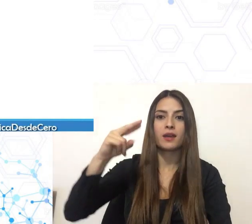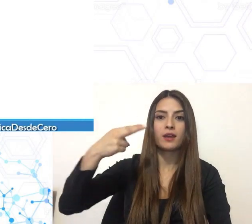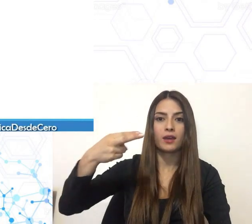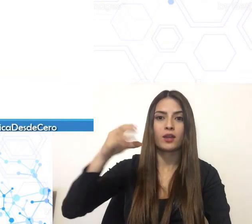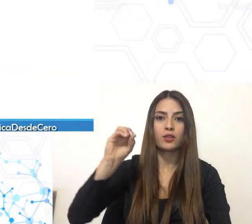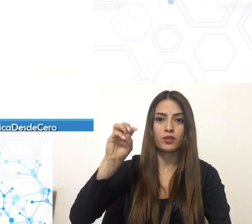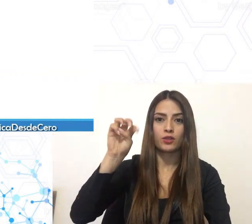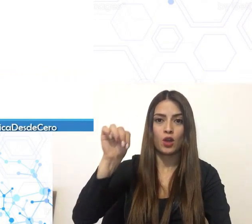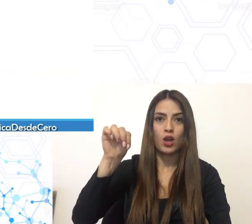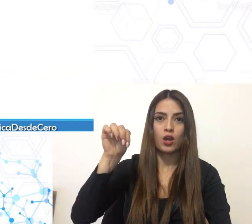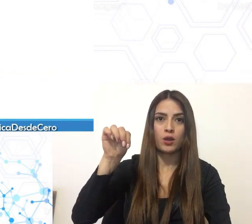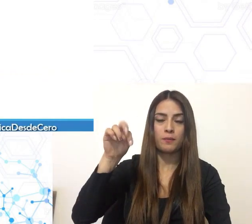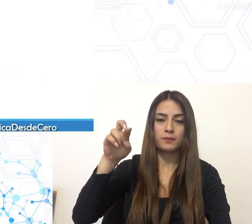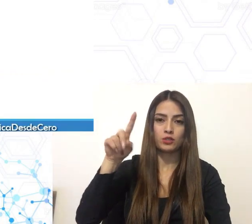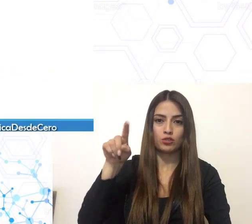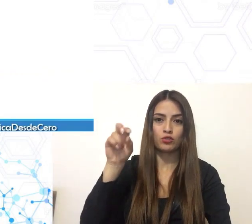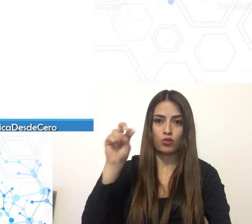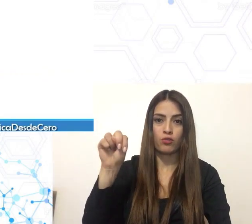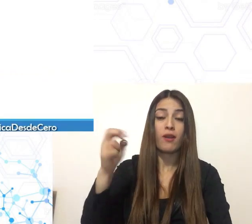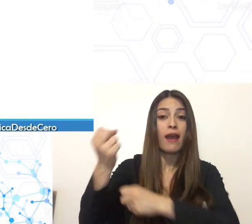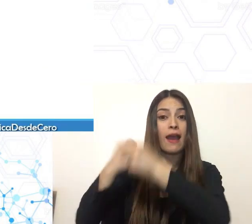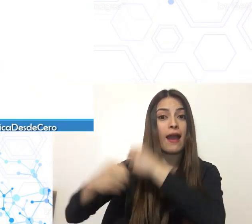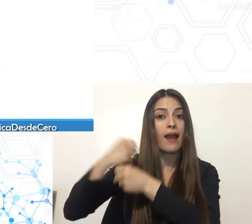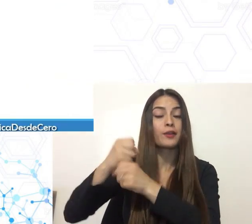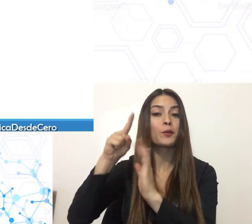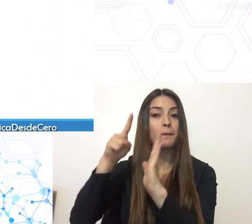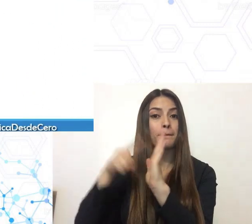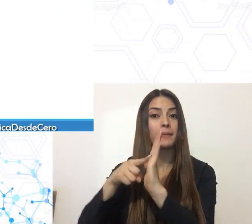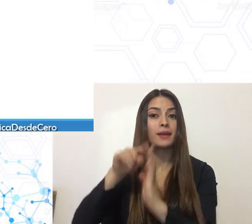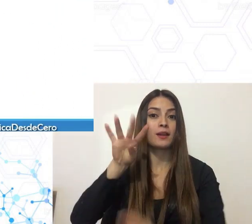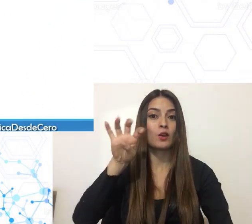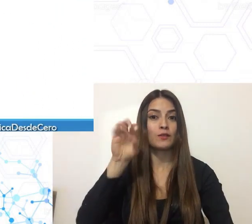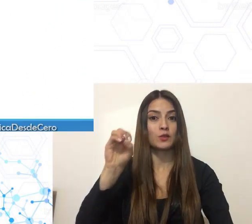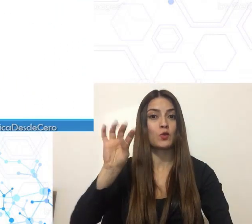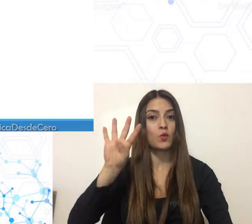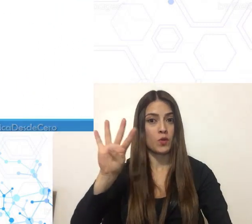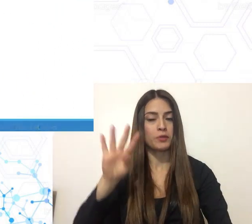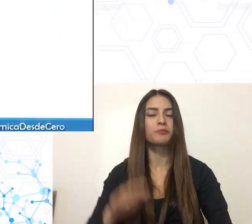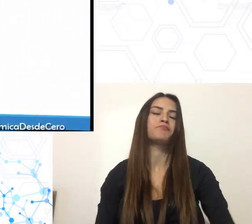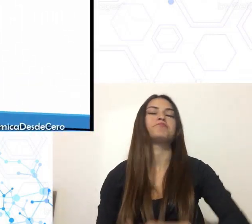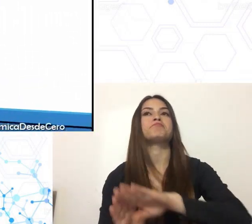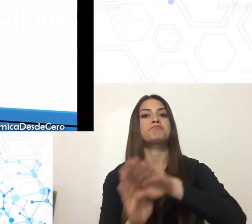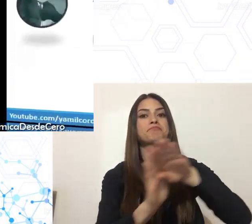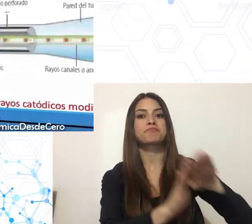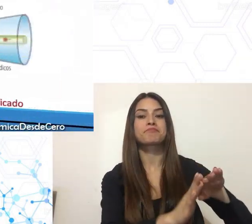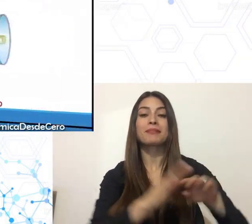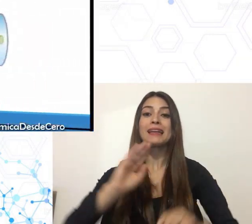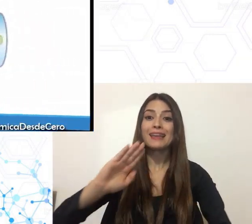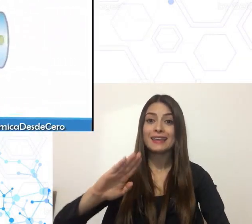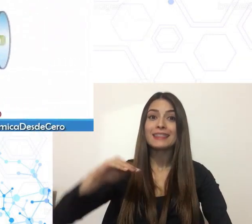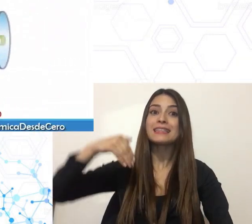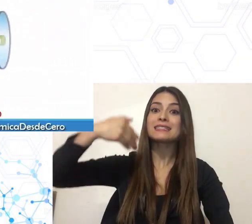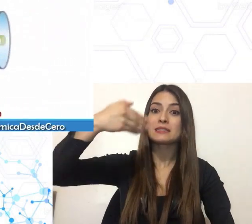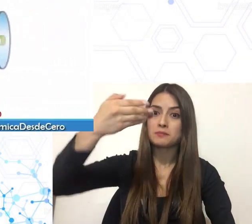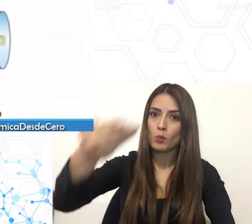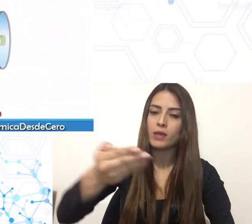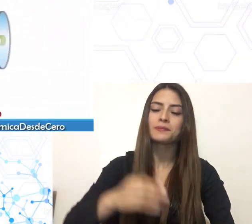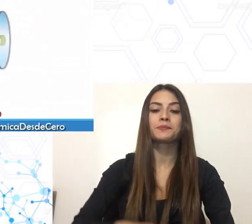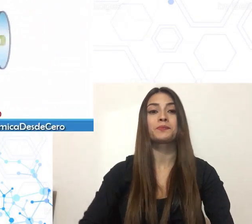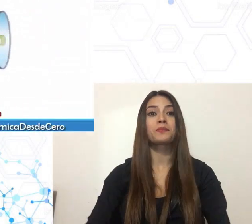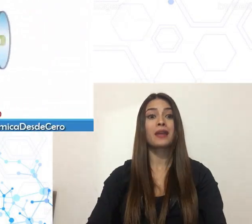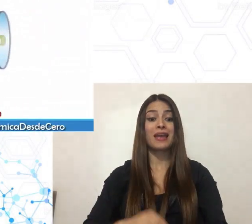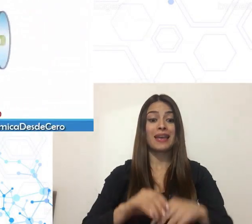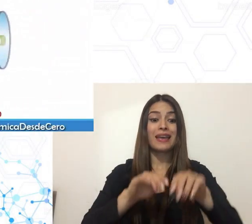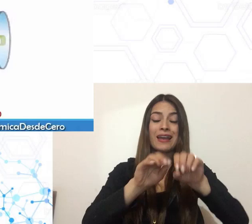fue propuesto por el señor Thomson, J.J. Thomson, en 1904.